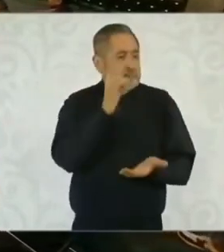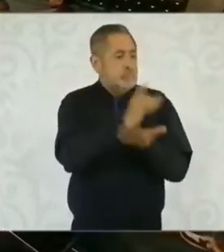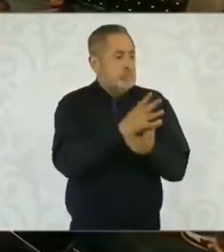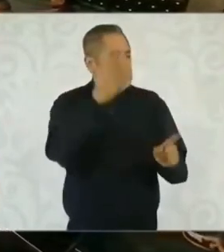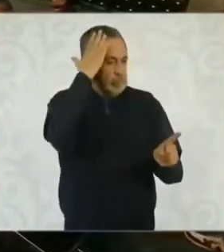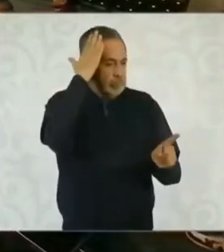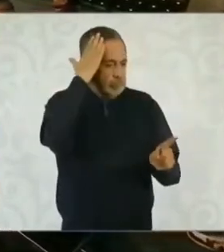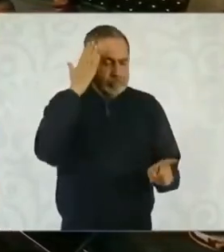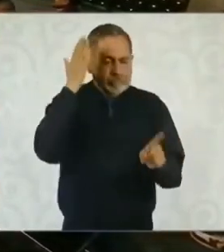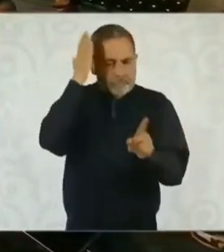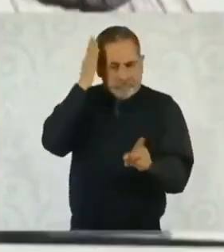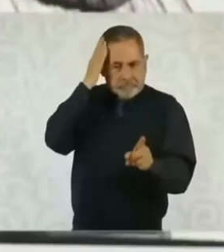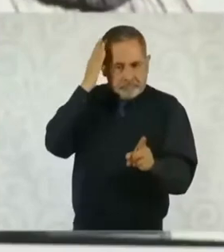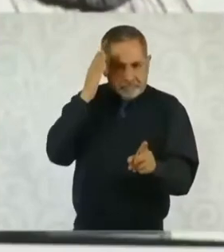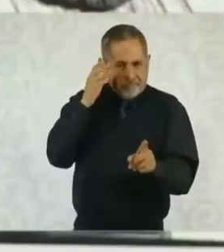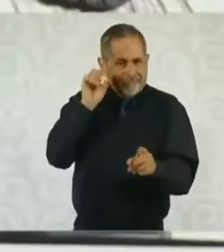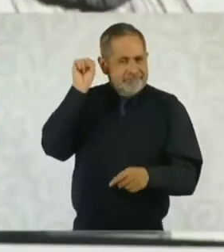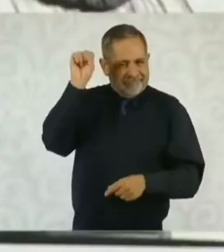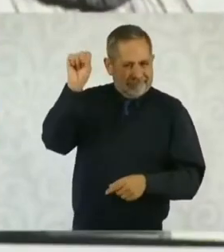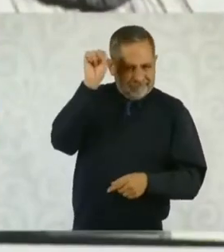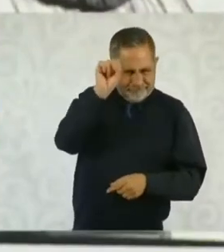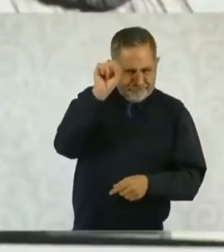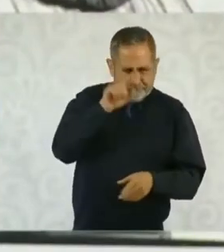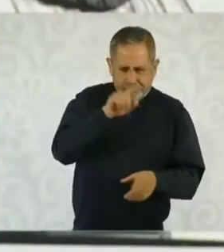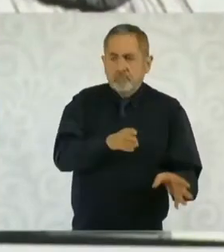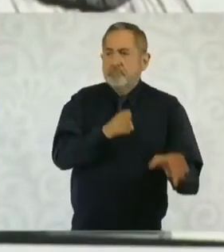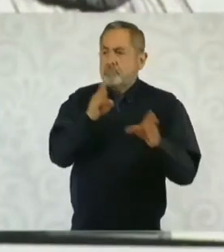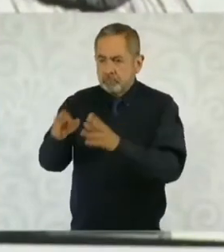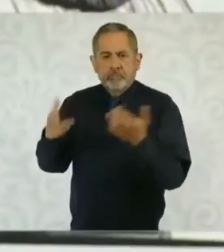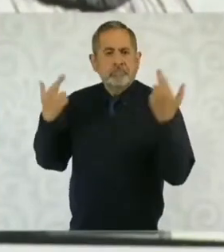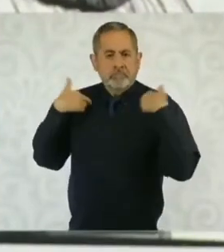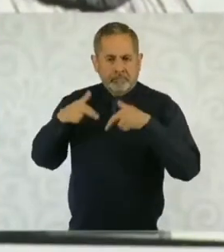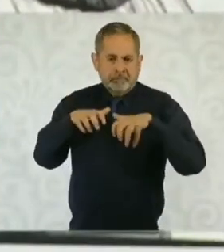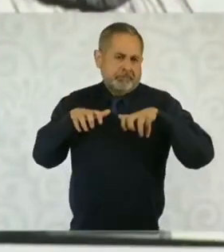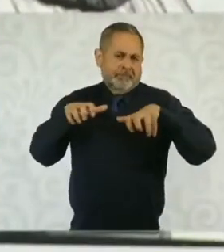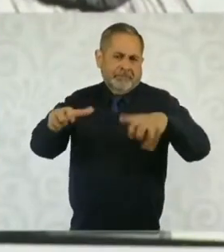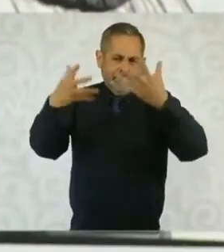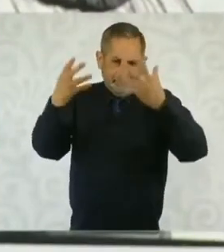dirigencias sindicales, sino que también pues participen las maestras y los maestros que quieran participar.